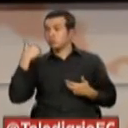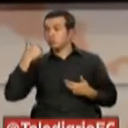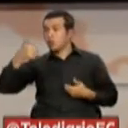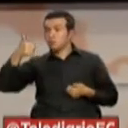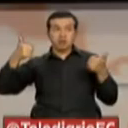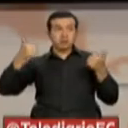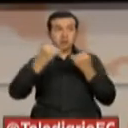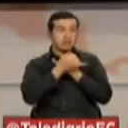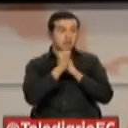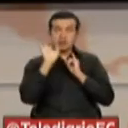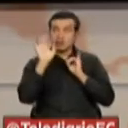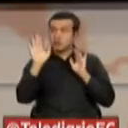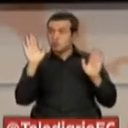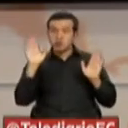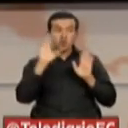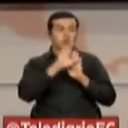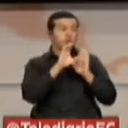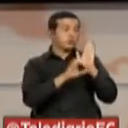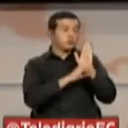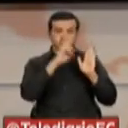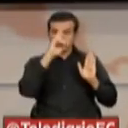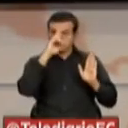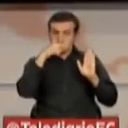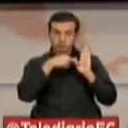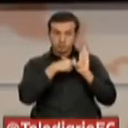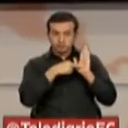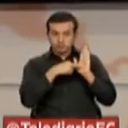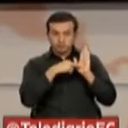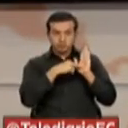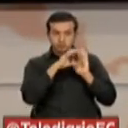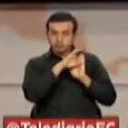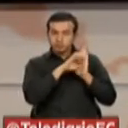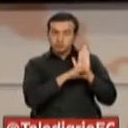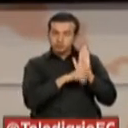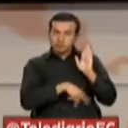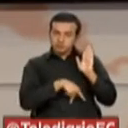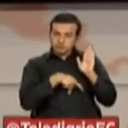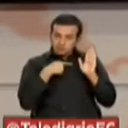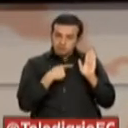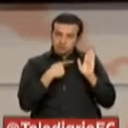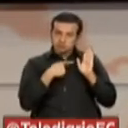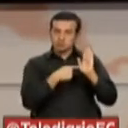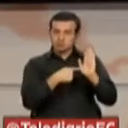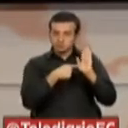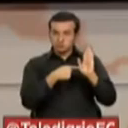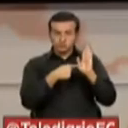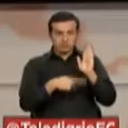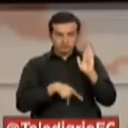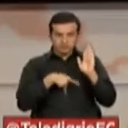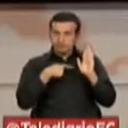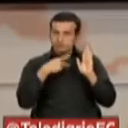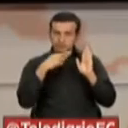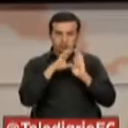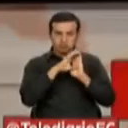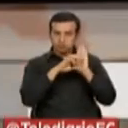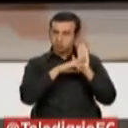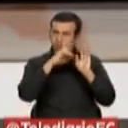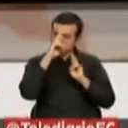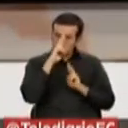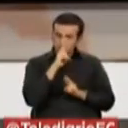un Estado donde haya una Constitución que no solo se vive, sino también que se viva la Constitución, no